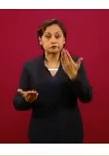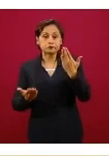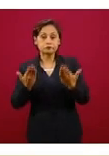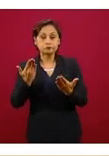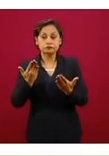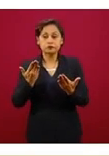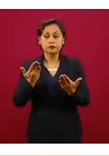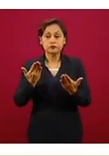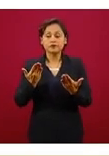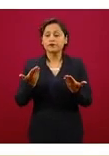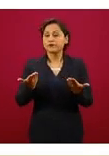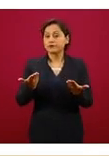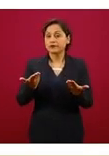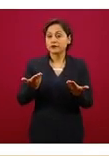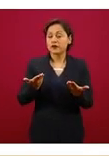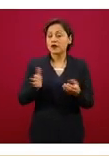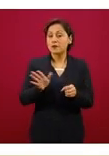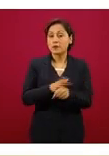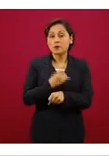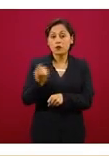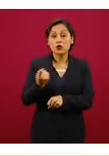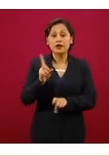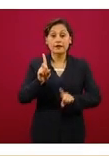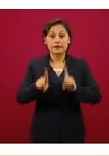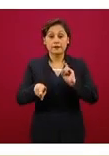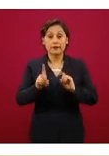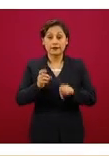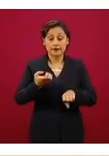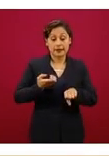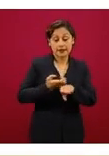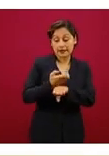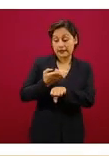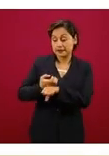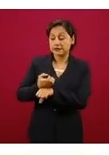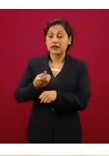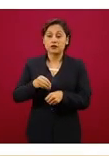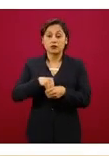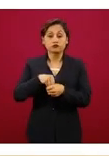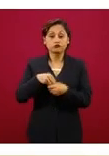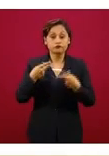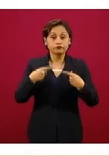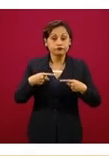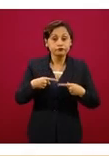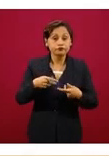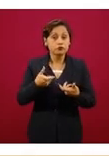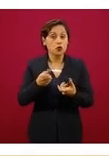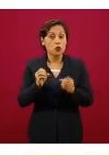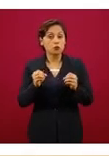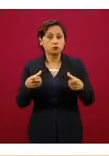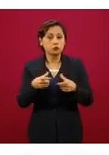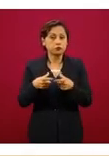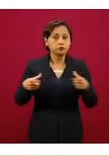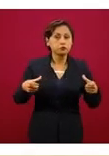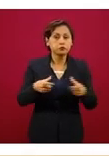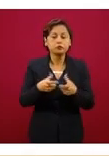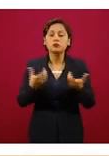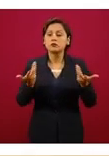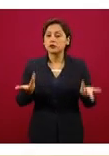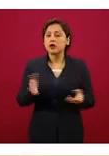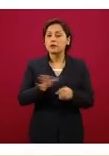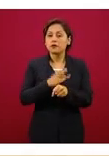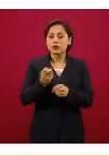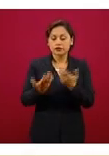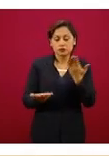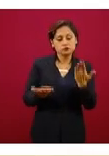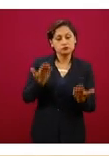cuenta que cada estado tiene una población diferente en tamaño y con la incidencia podemos compararlos unos a otros de manera